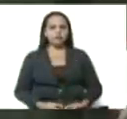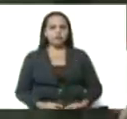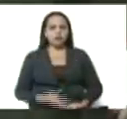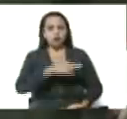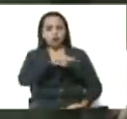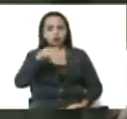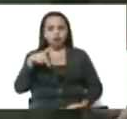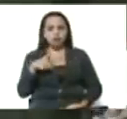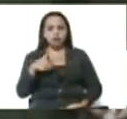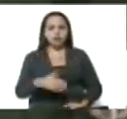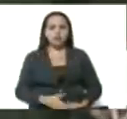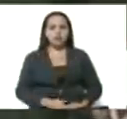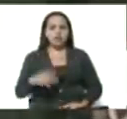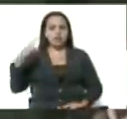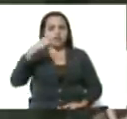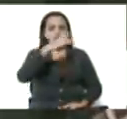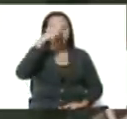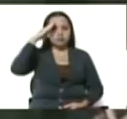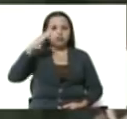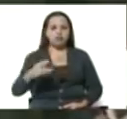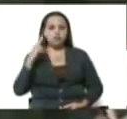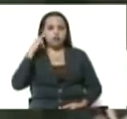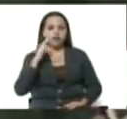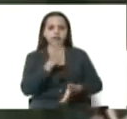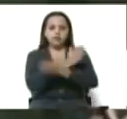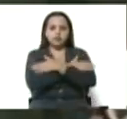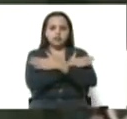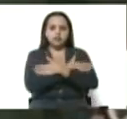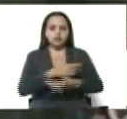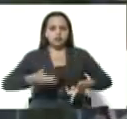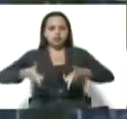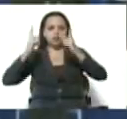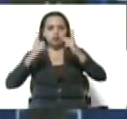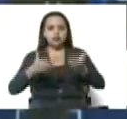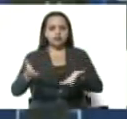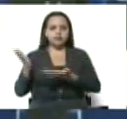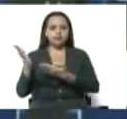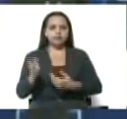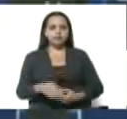gloriosa aviación militar bolivariana felicitaciones autorizados